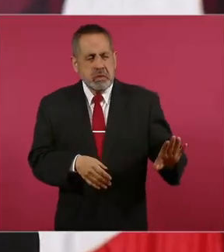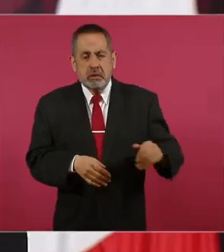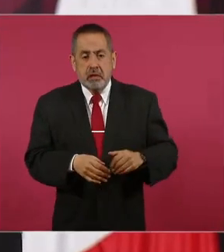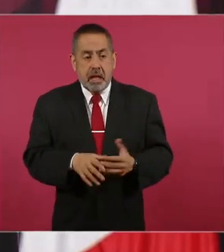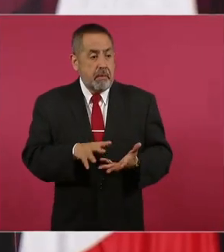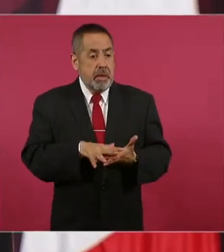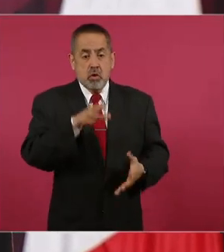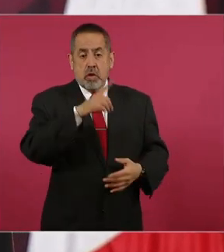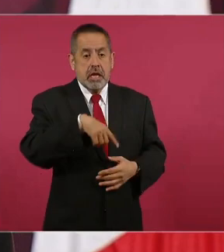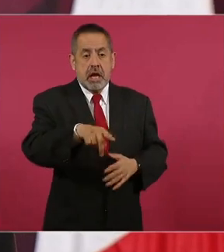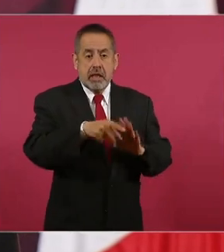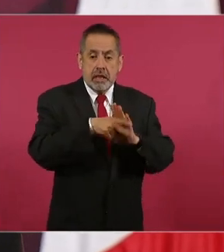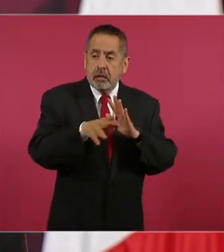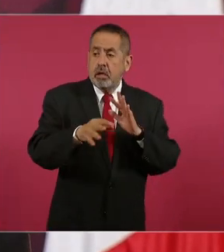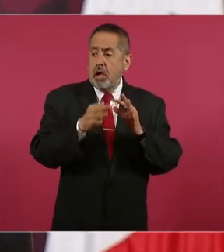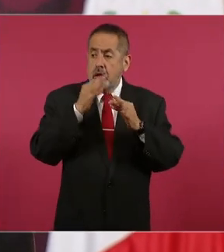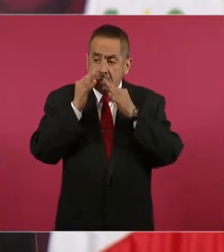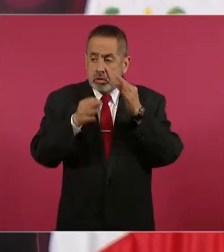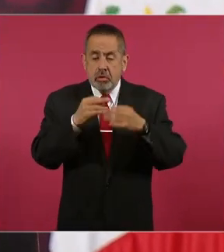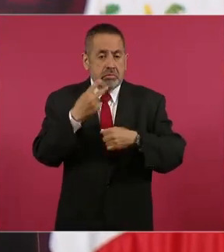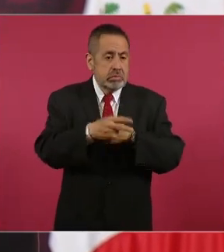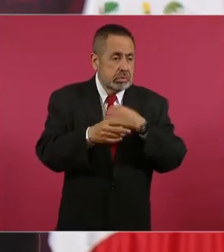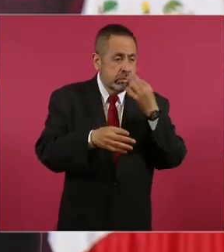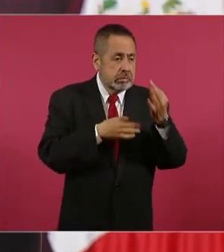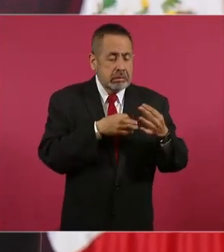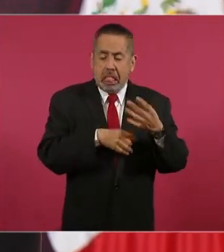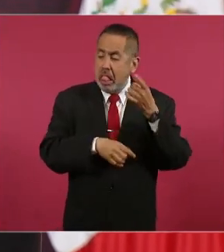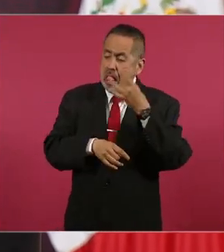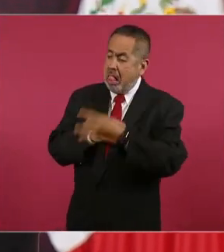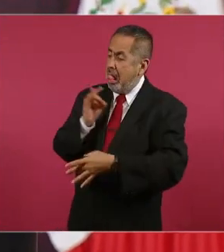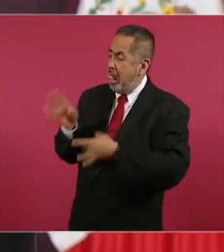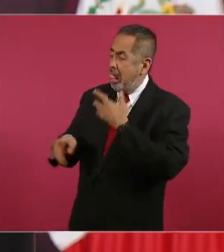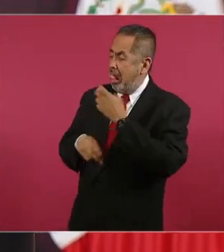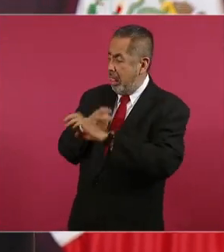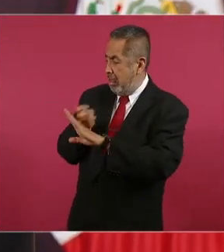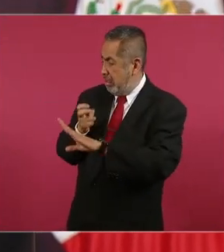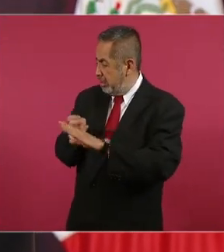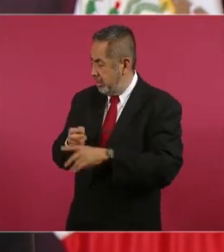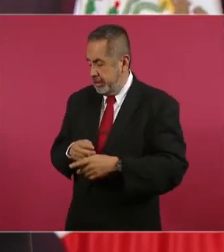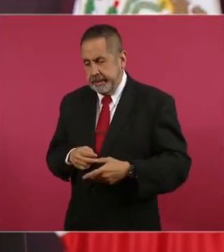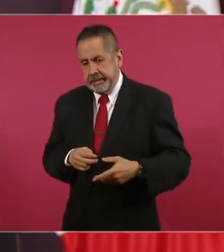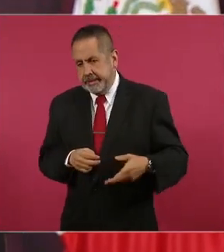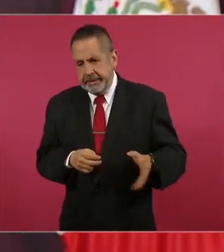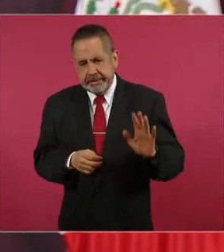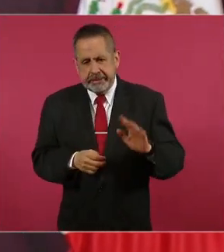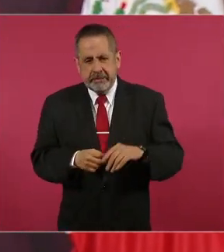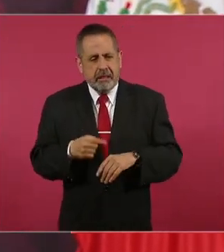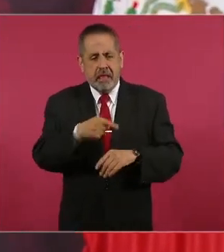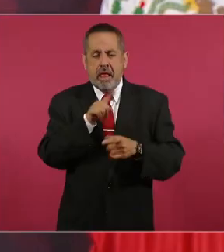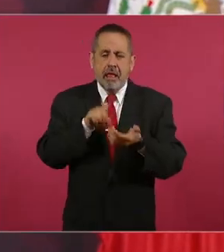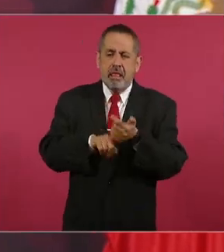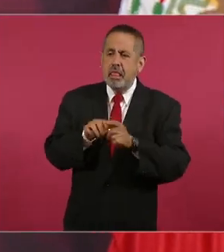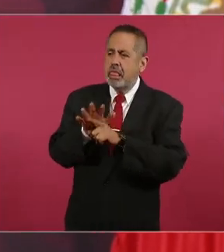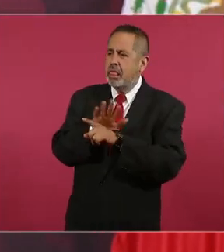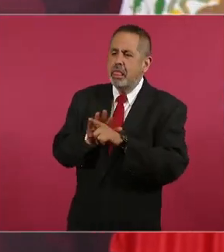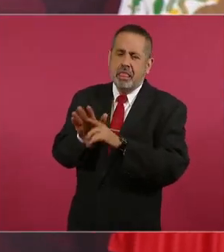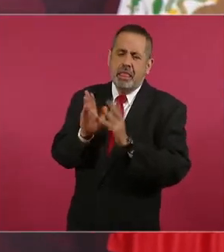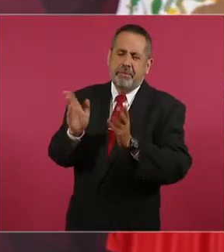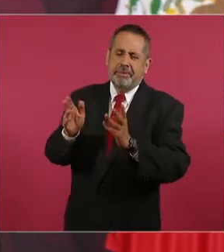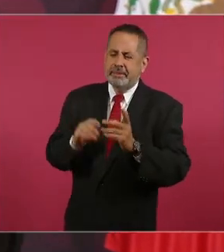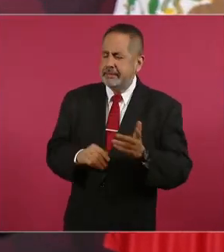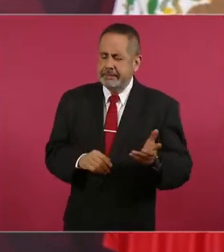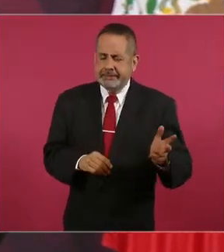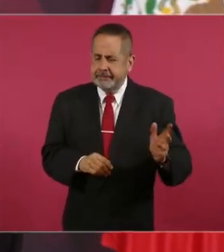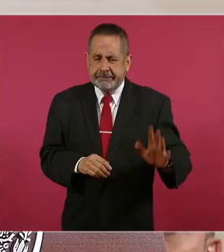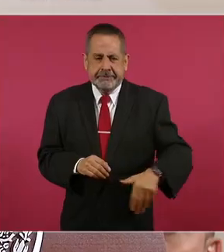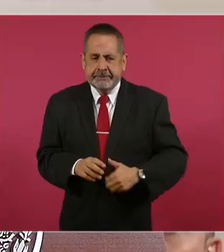medios de información, que en sentido estricto son medios de manipulación en